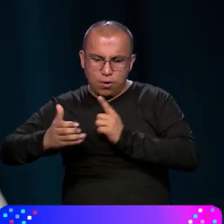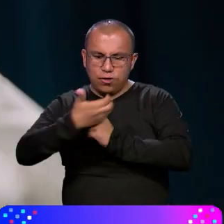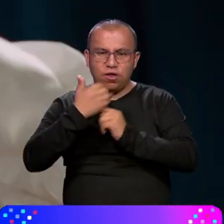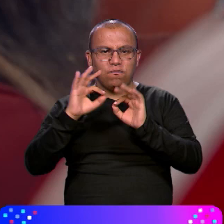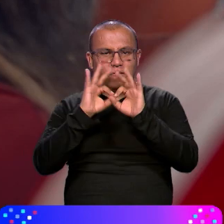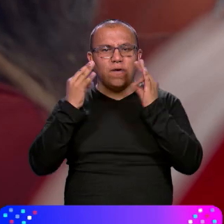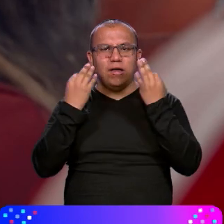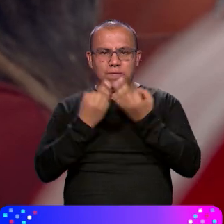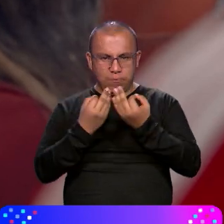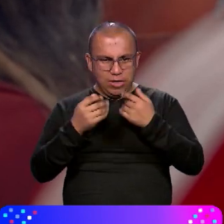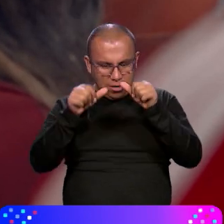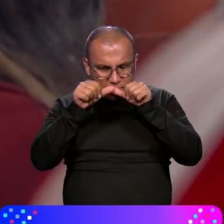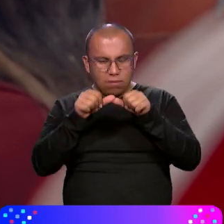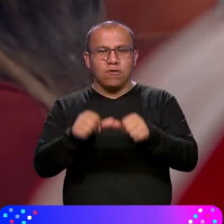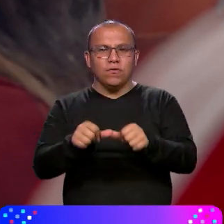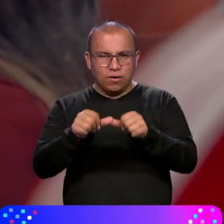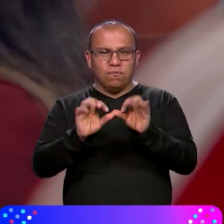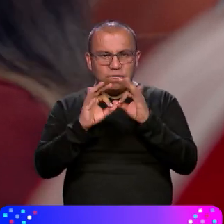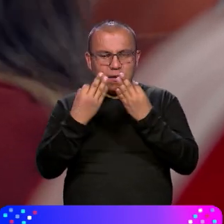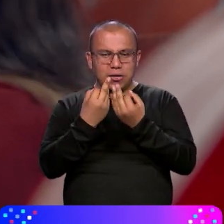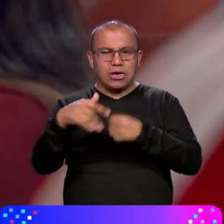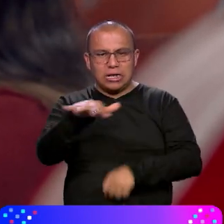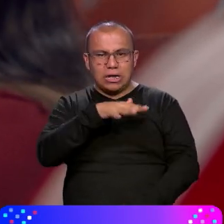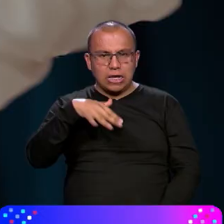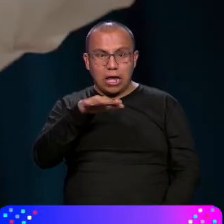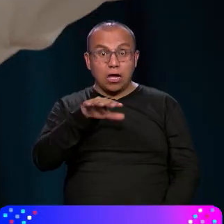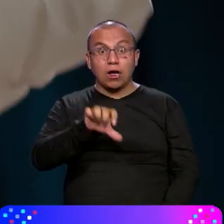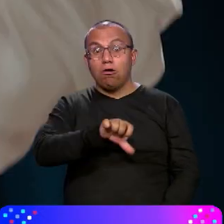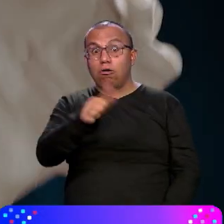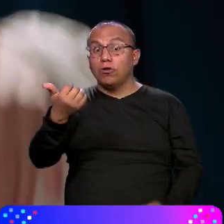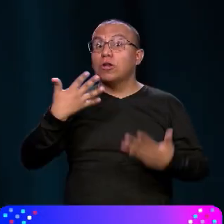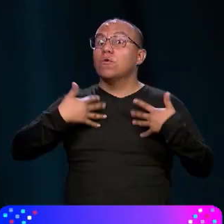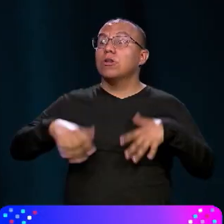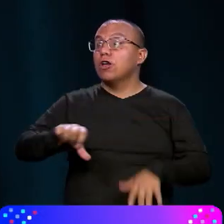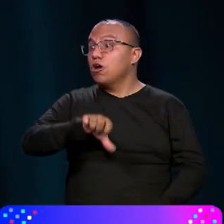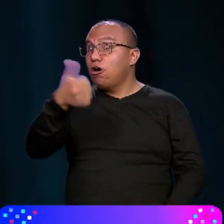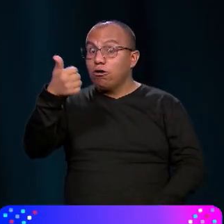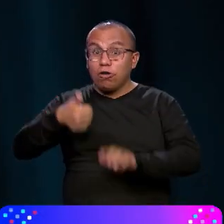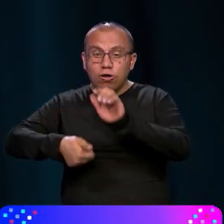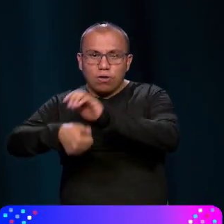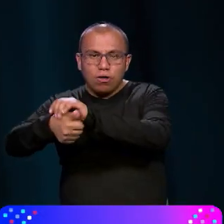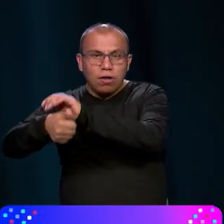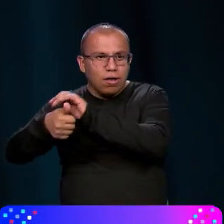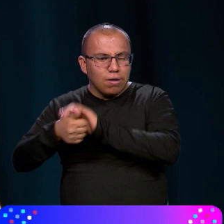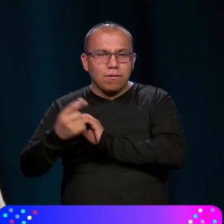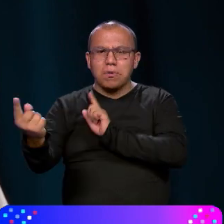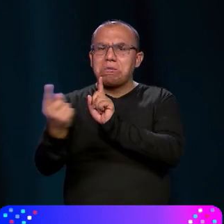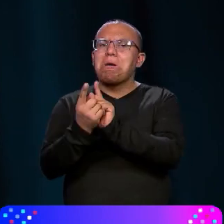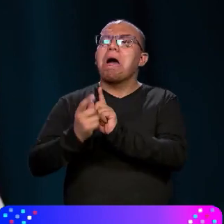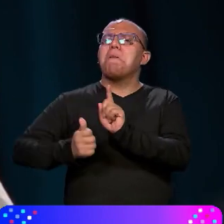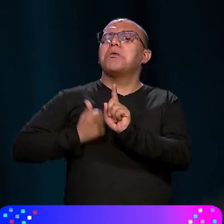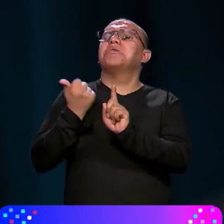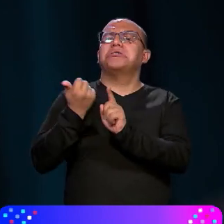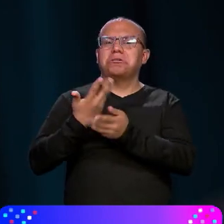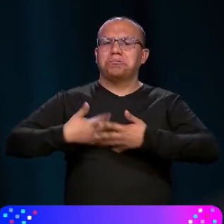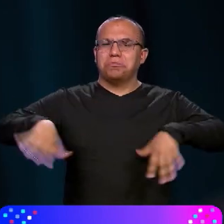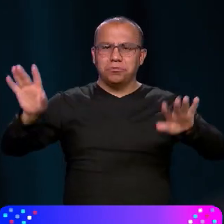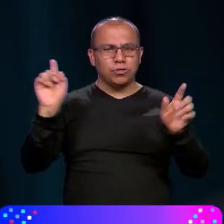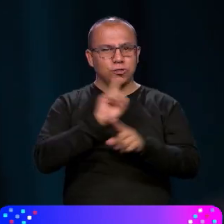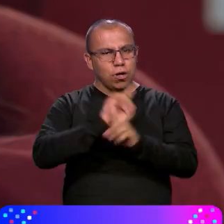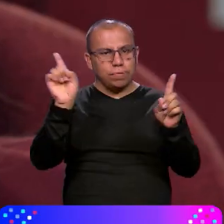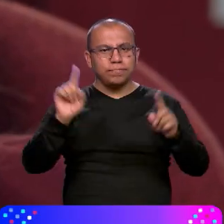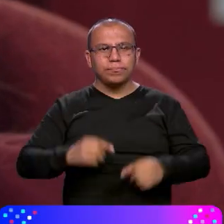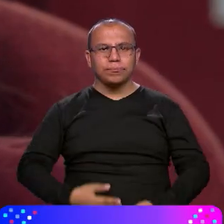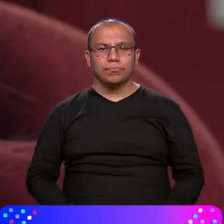familia. Un hombre que se queda en su núcleo familiar, que no se va detrás de cualquier vagabunda quitamaríos que se le aparece por ahí por el medio.